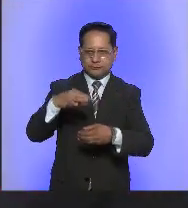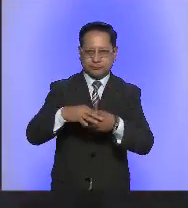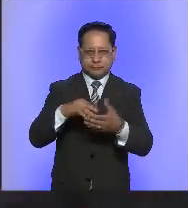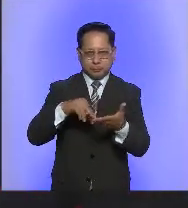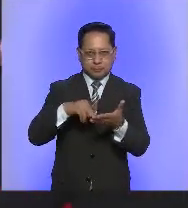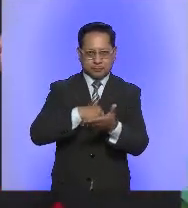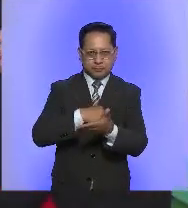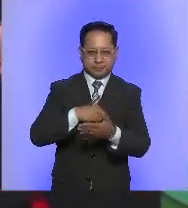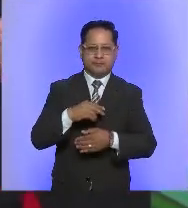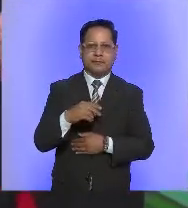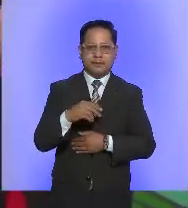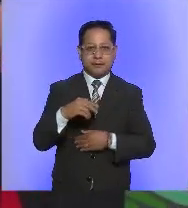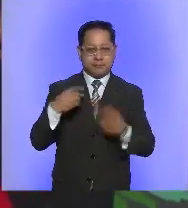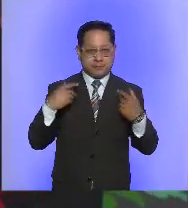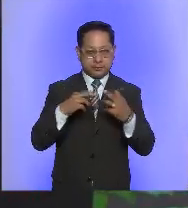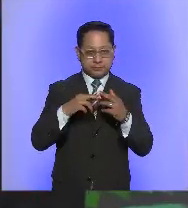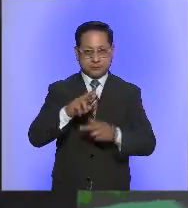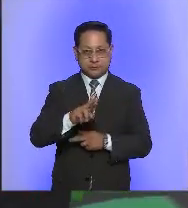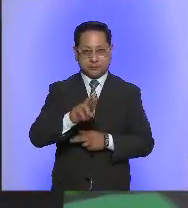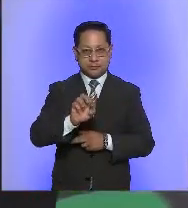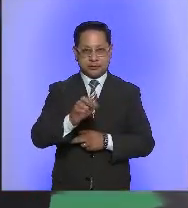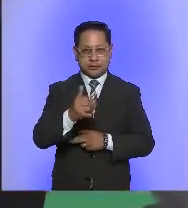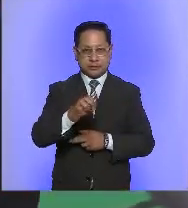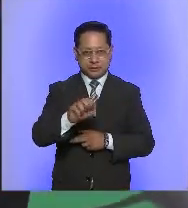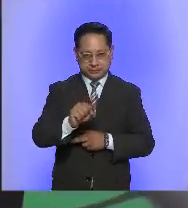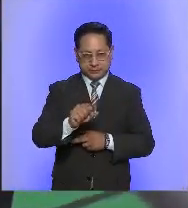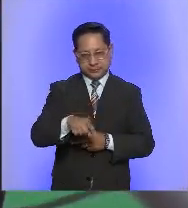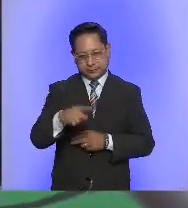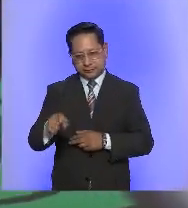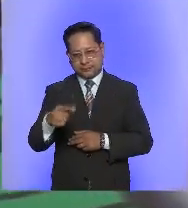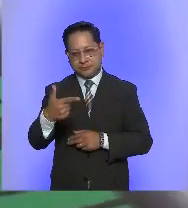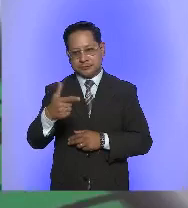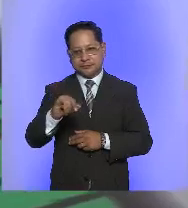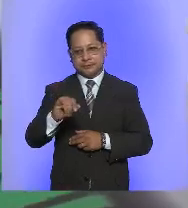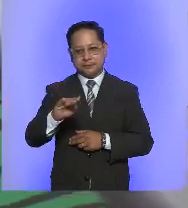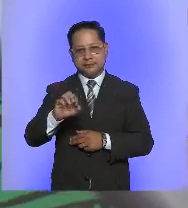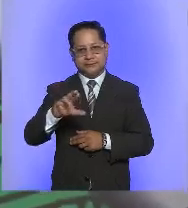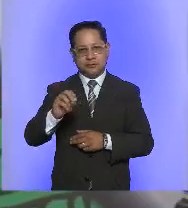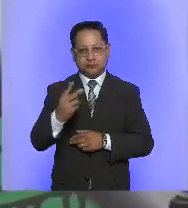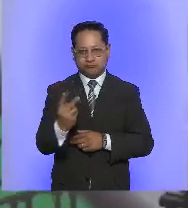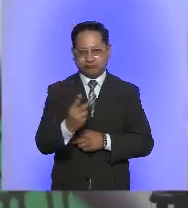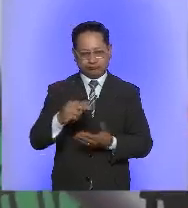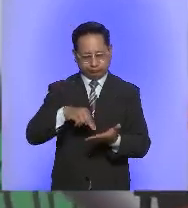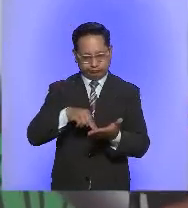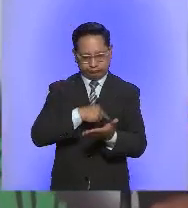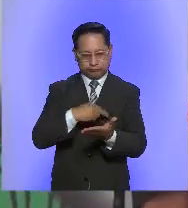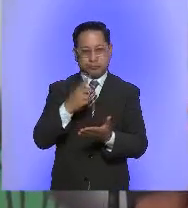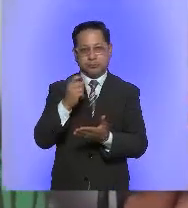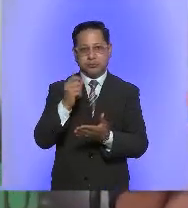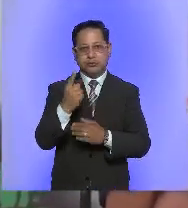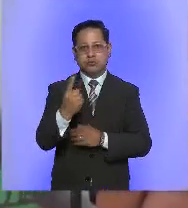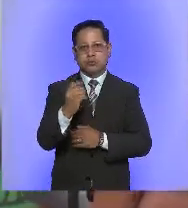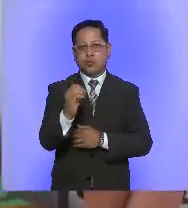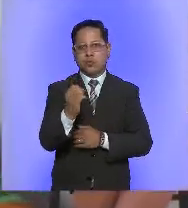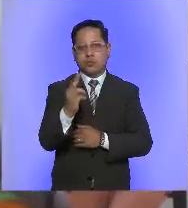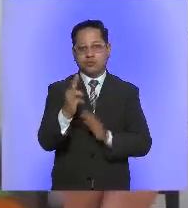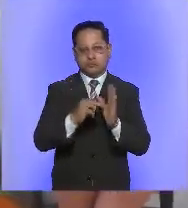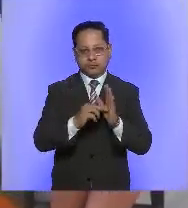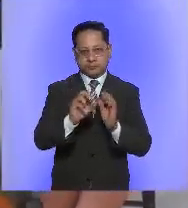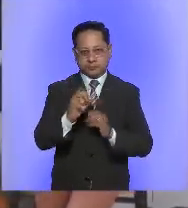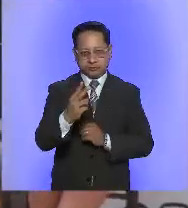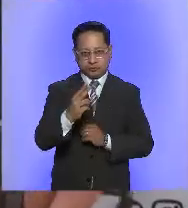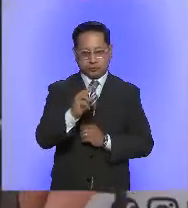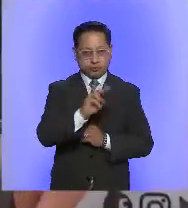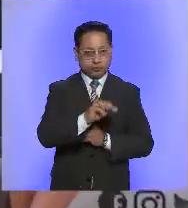Mondragón y el maestro Gilberto Pablo de Hoyos Colofón, 21 de octubre del 22, Monterrey, Nuevo León.